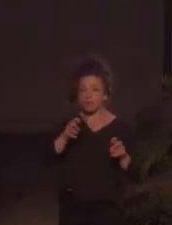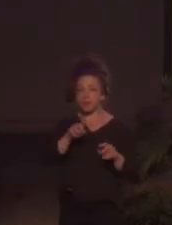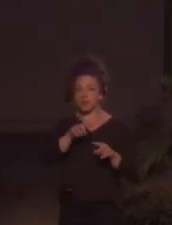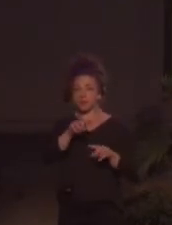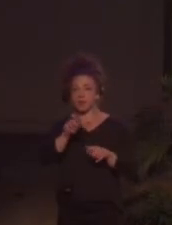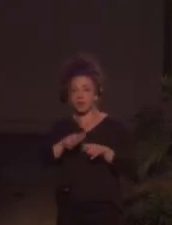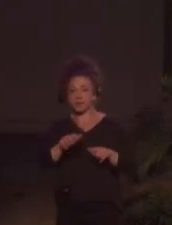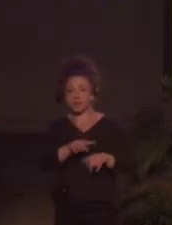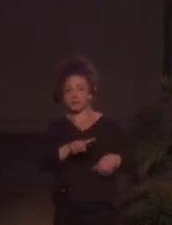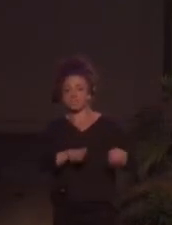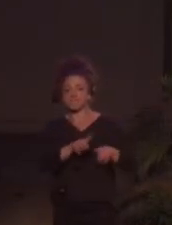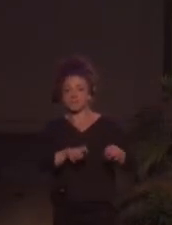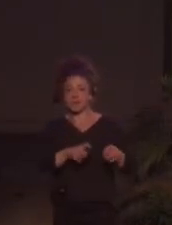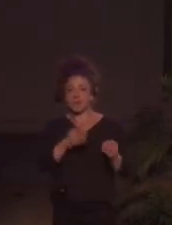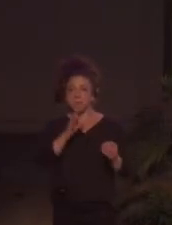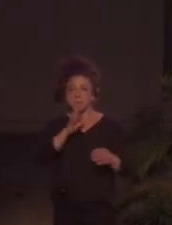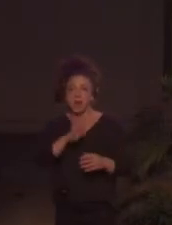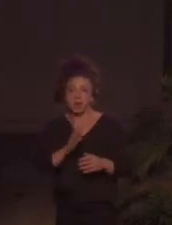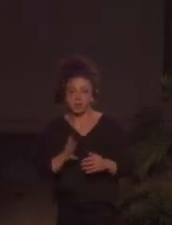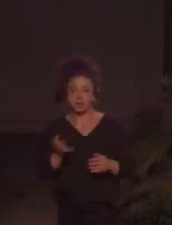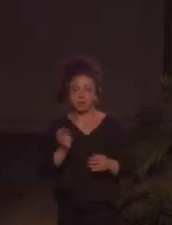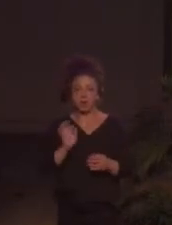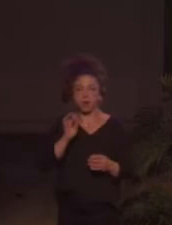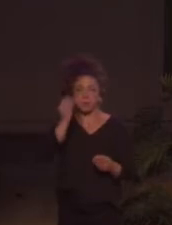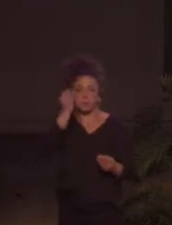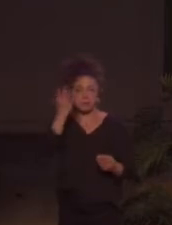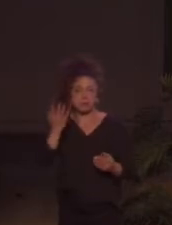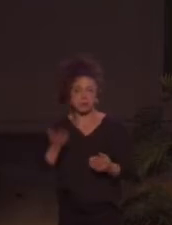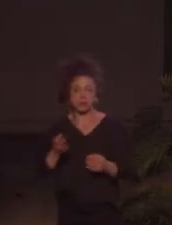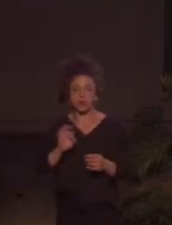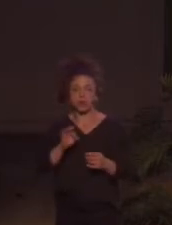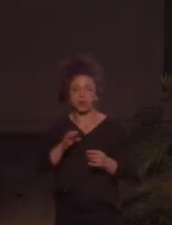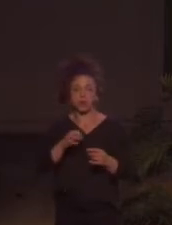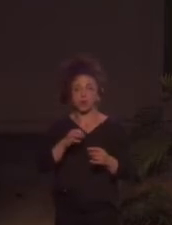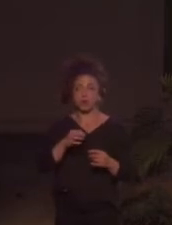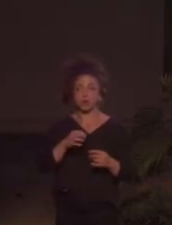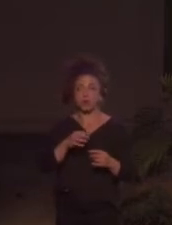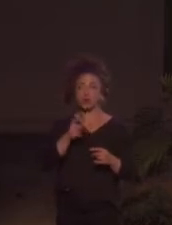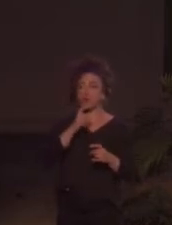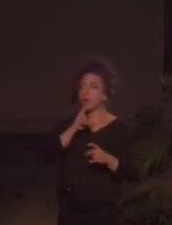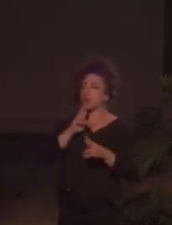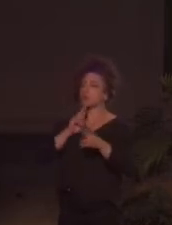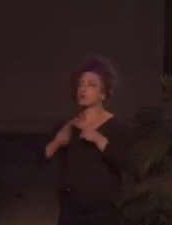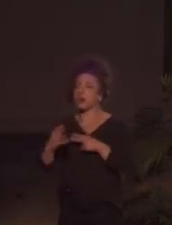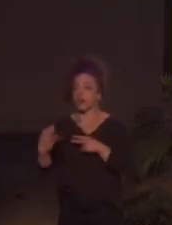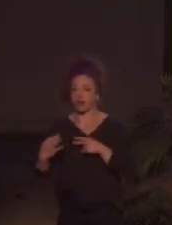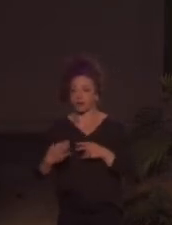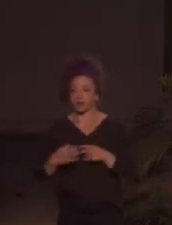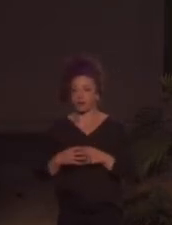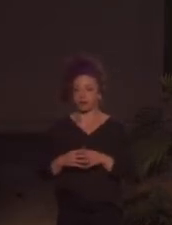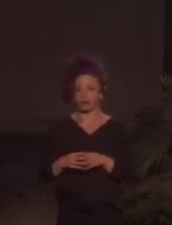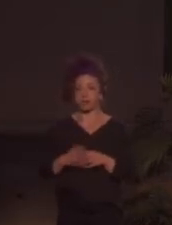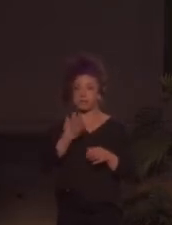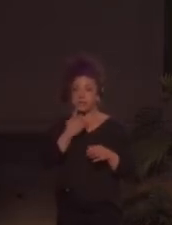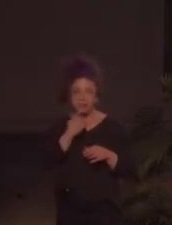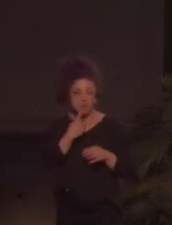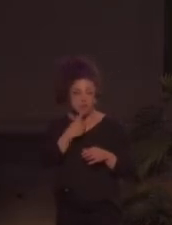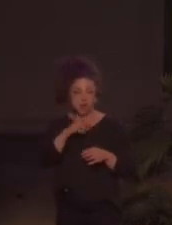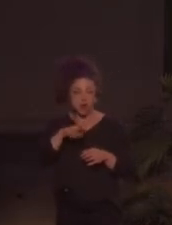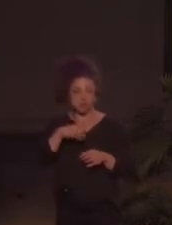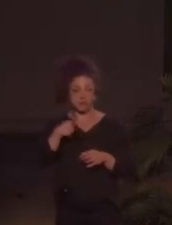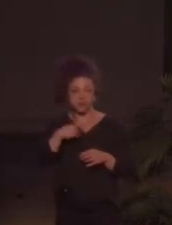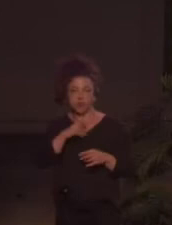ze esan behar da, edo nola aurre egin daiteke resistentzia hauei, zakit horri buruz